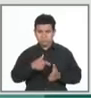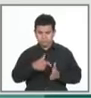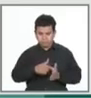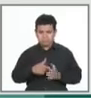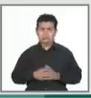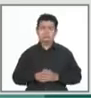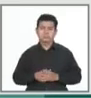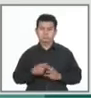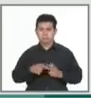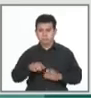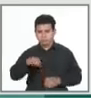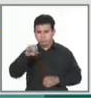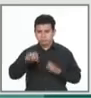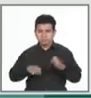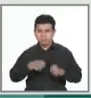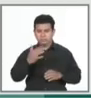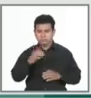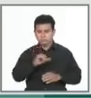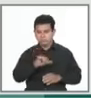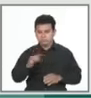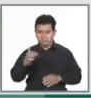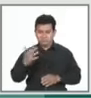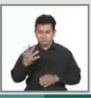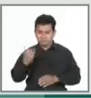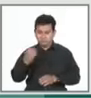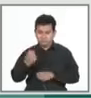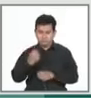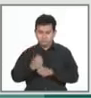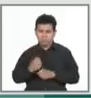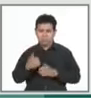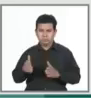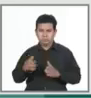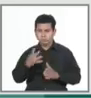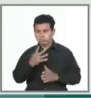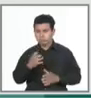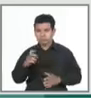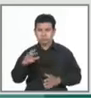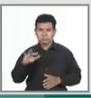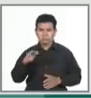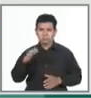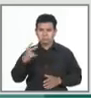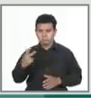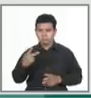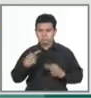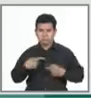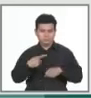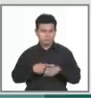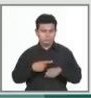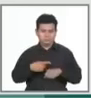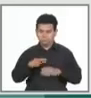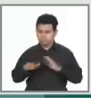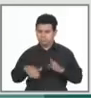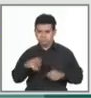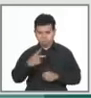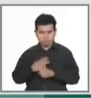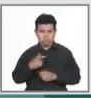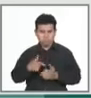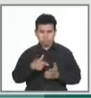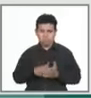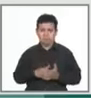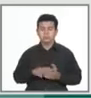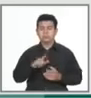el grupo de 50 a 59 años con 452 defunciones el segundo lugar